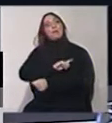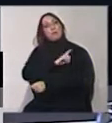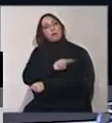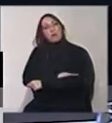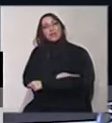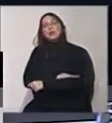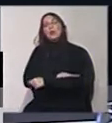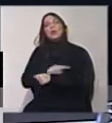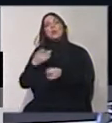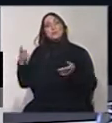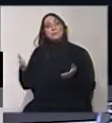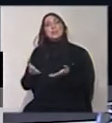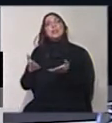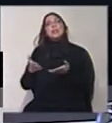de